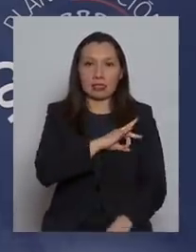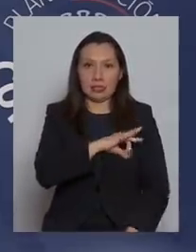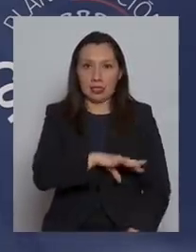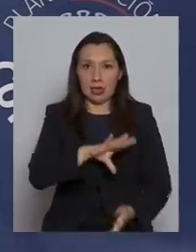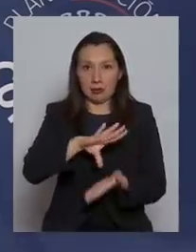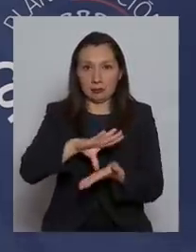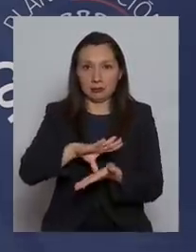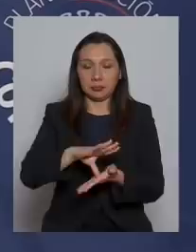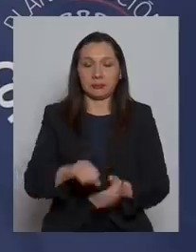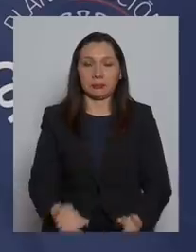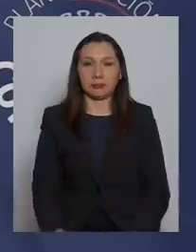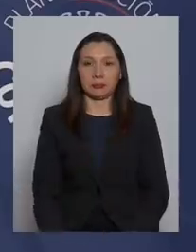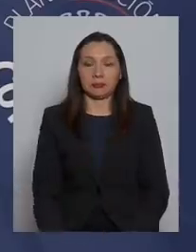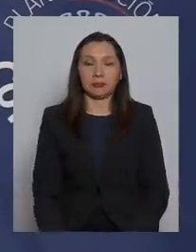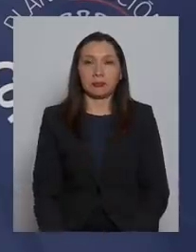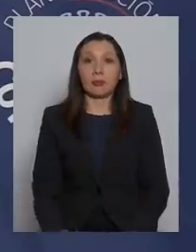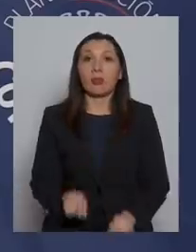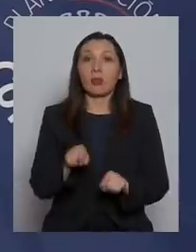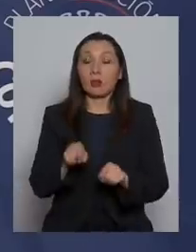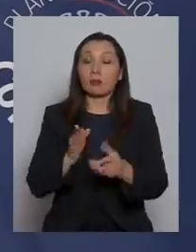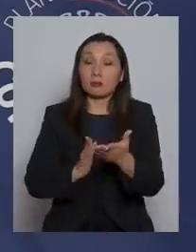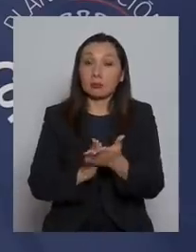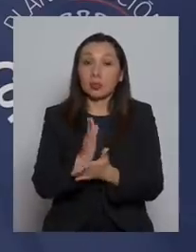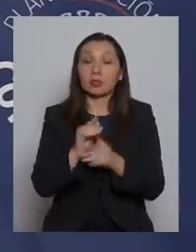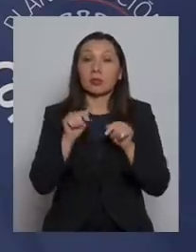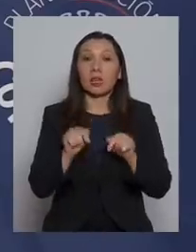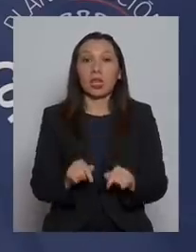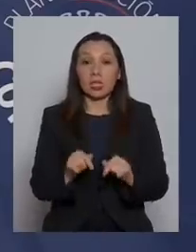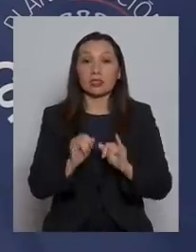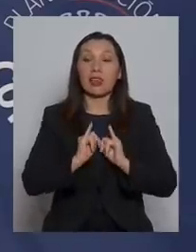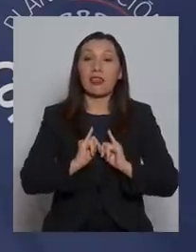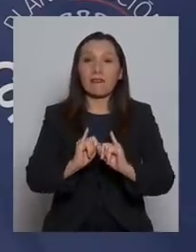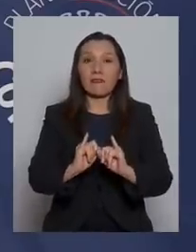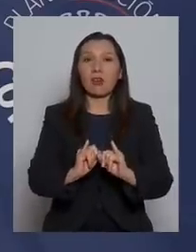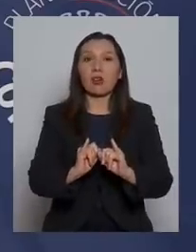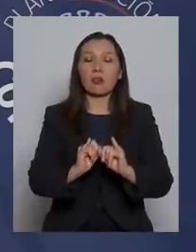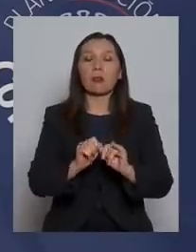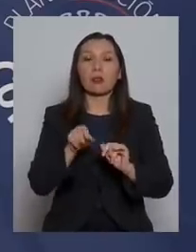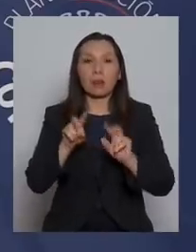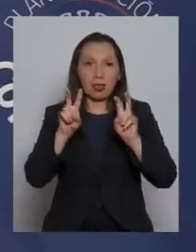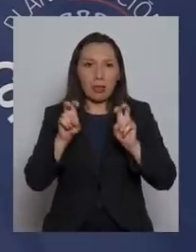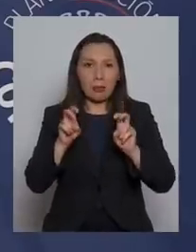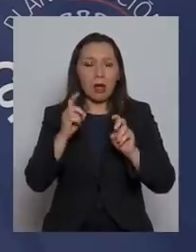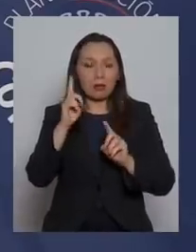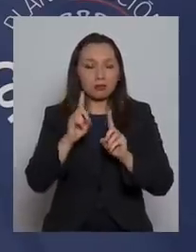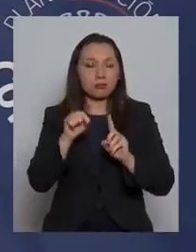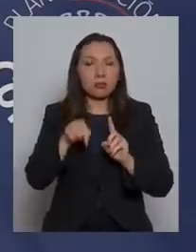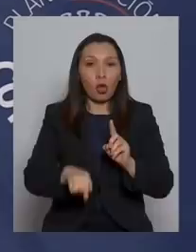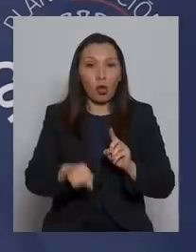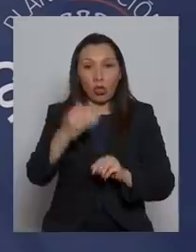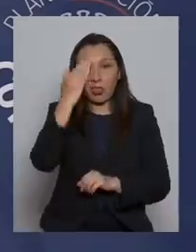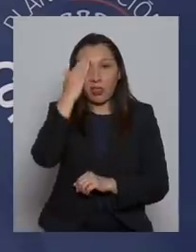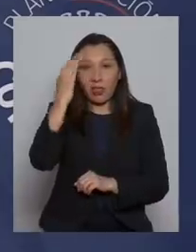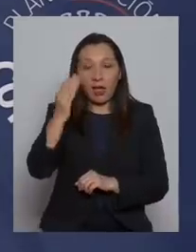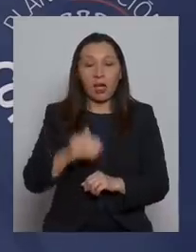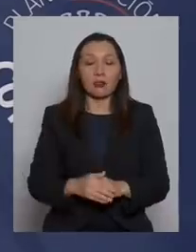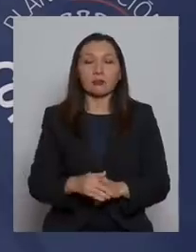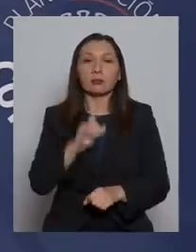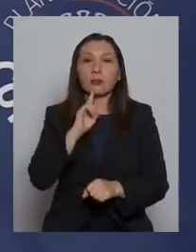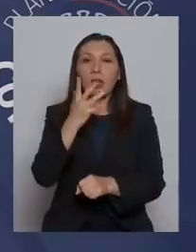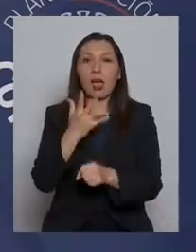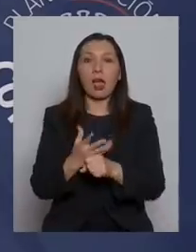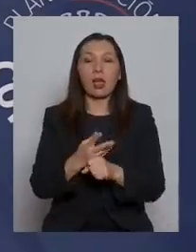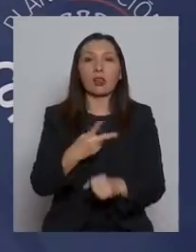país. Y parto este informe señalando lo siguiente. Al día de hoy